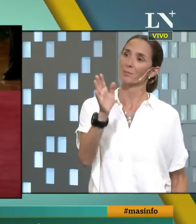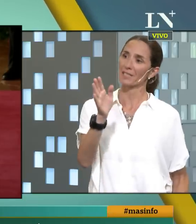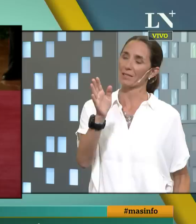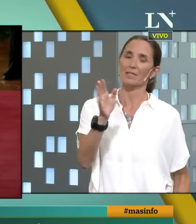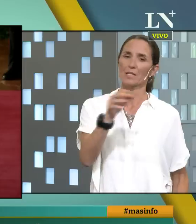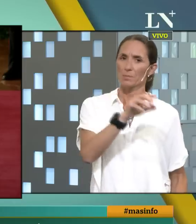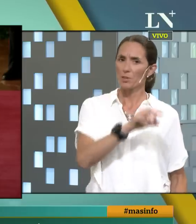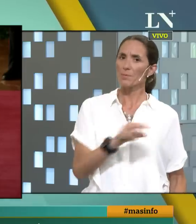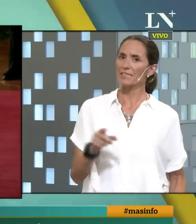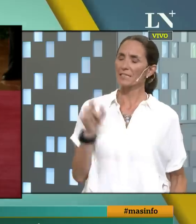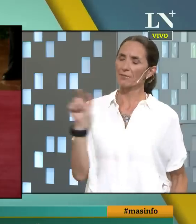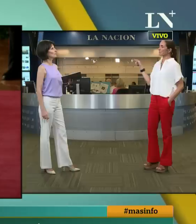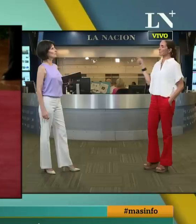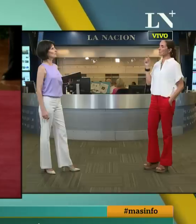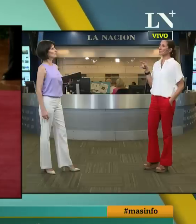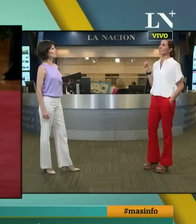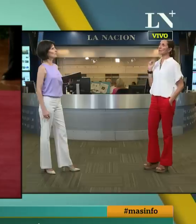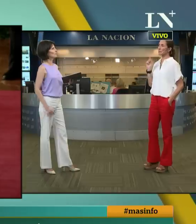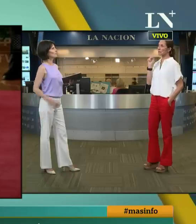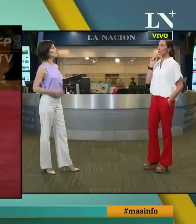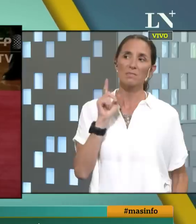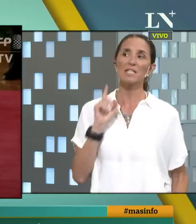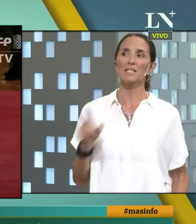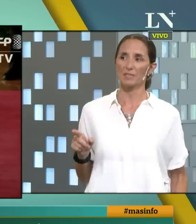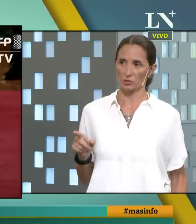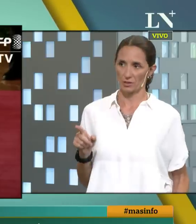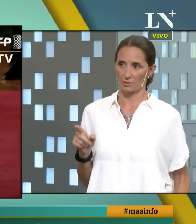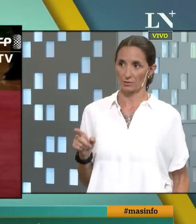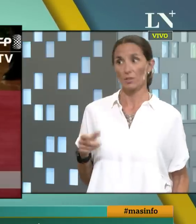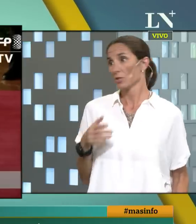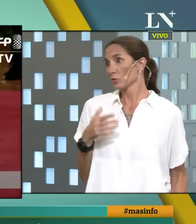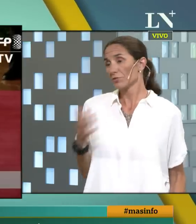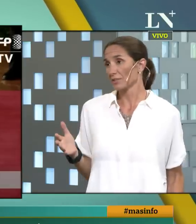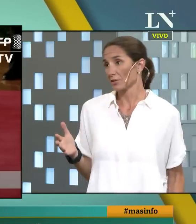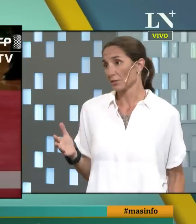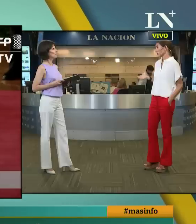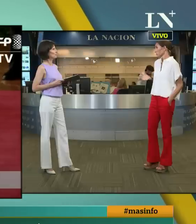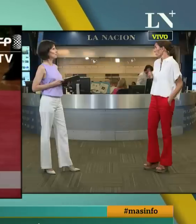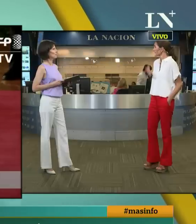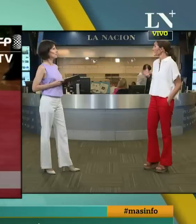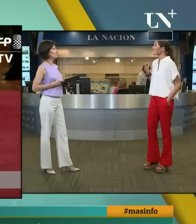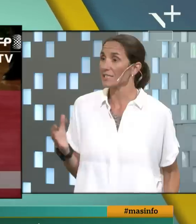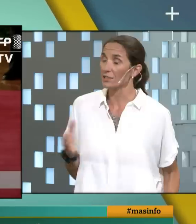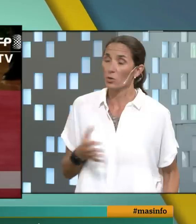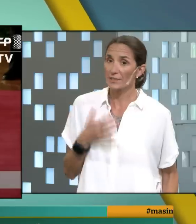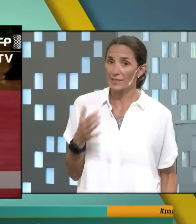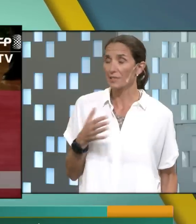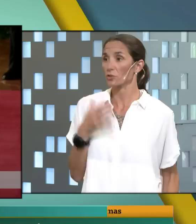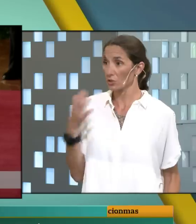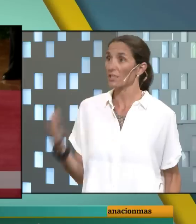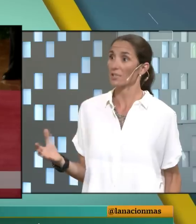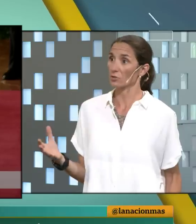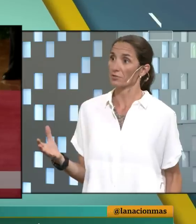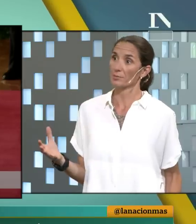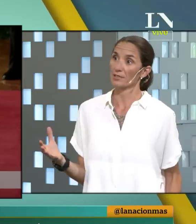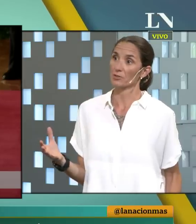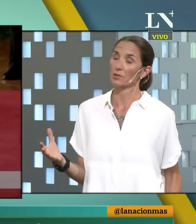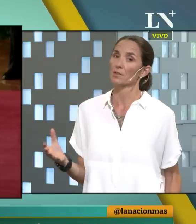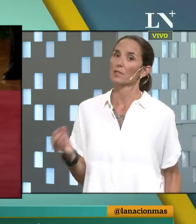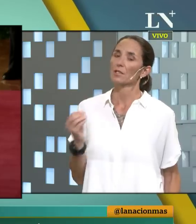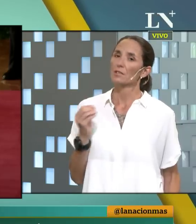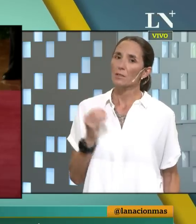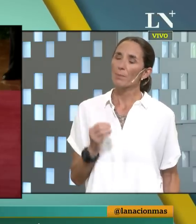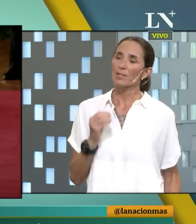Pasan por Panamá. Vos imagínate que frente al Papa debe haber habido miles de venezolanos. Claro. Sufriendo. Cualquier exilio, cualquier éxodo es de